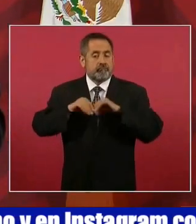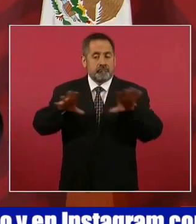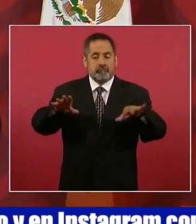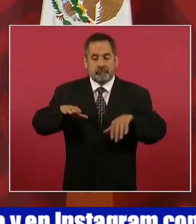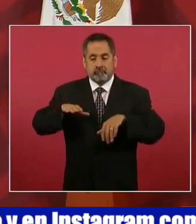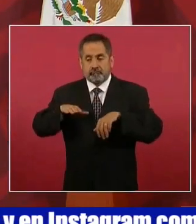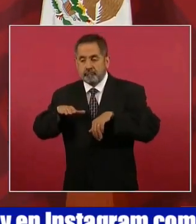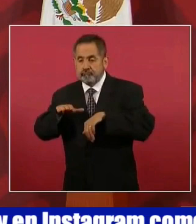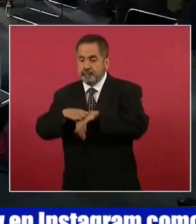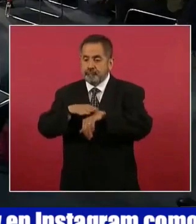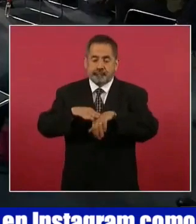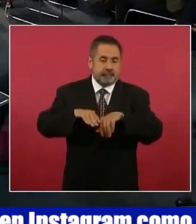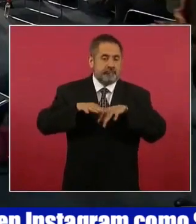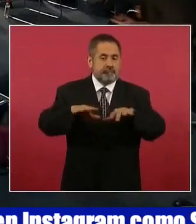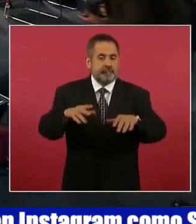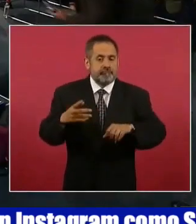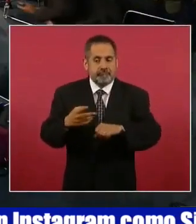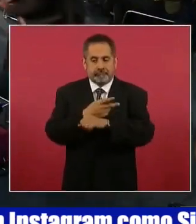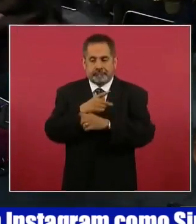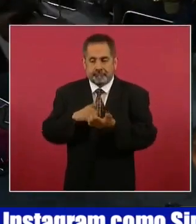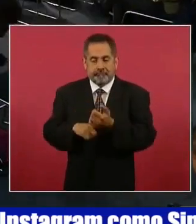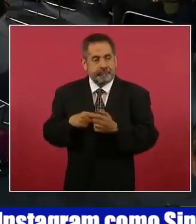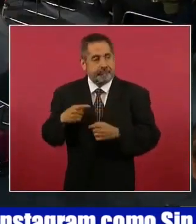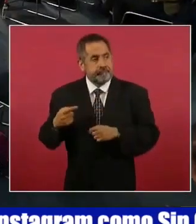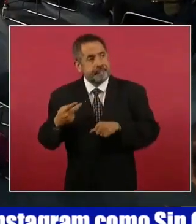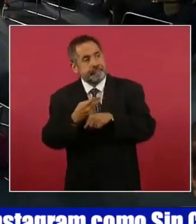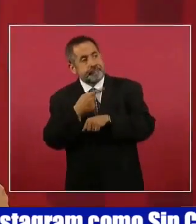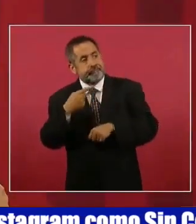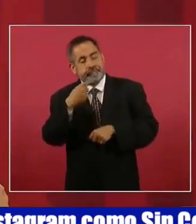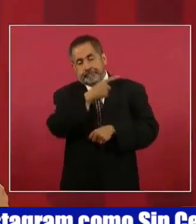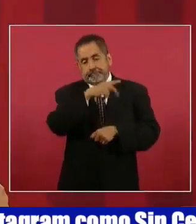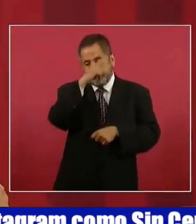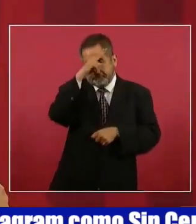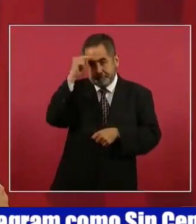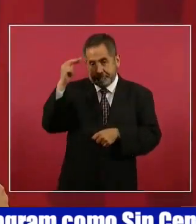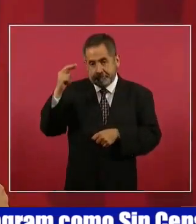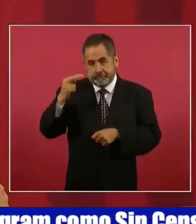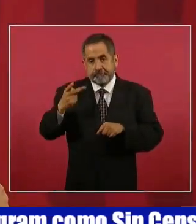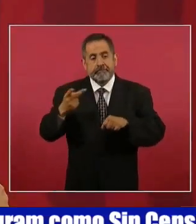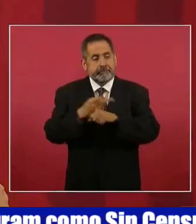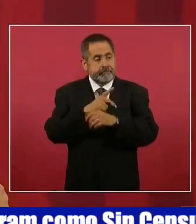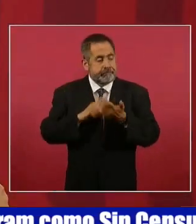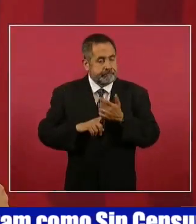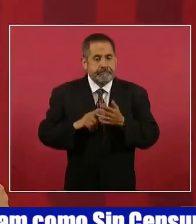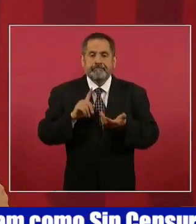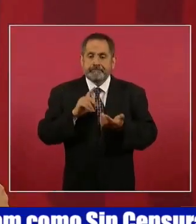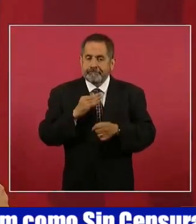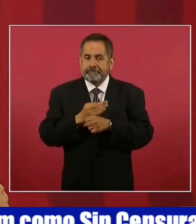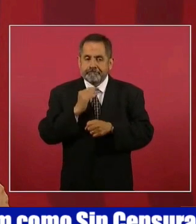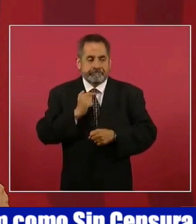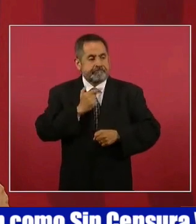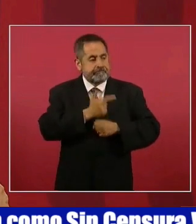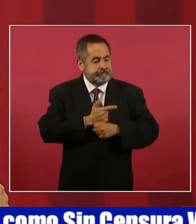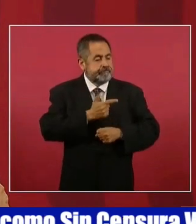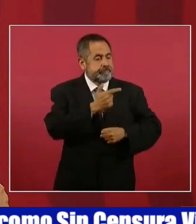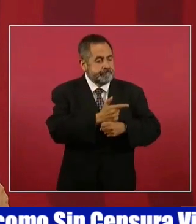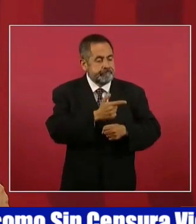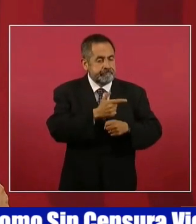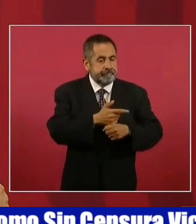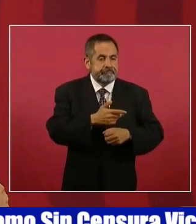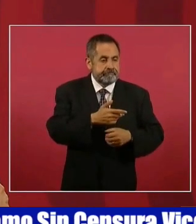mexicana, Enrique Krause y Héctor Aguilar Camín. Pero hasta el momento yo se lo digo